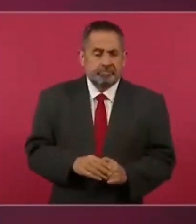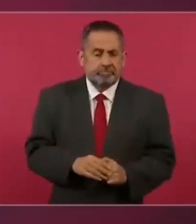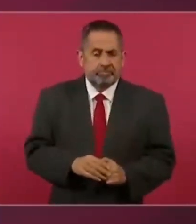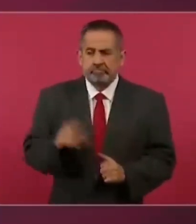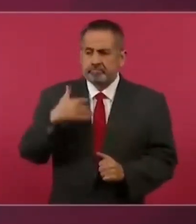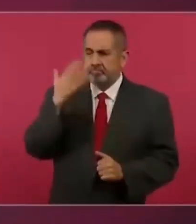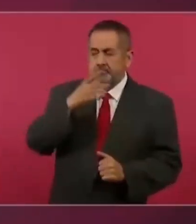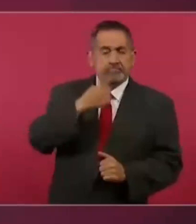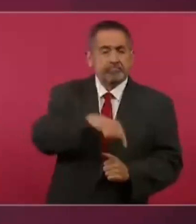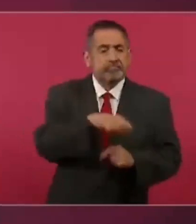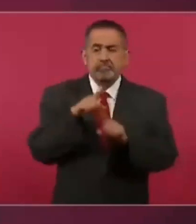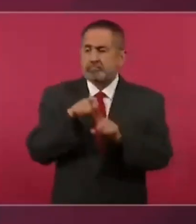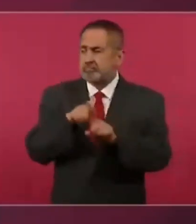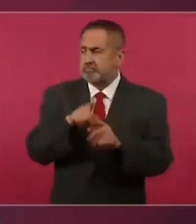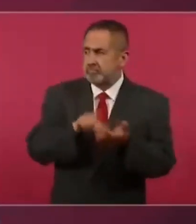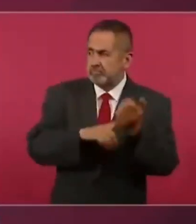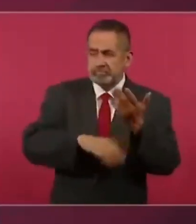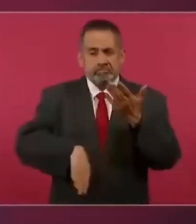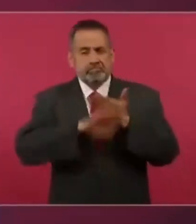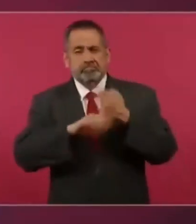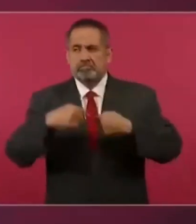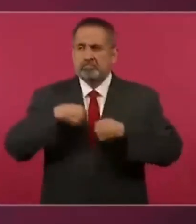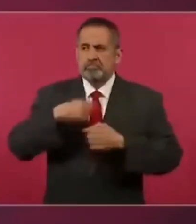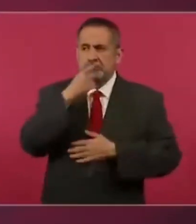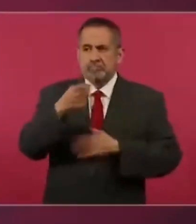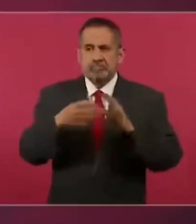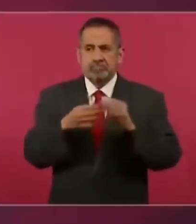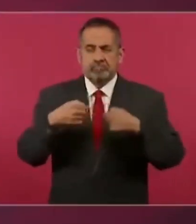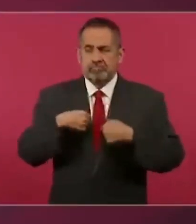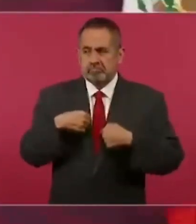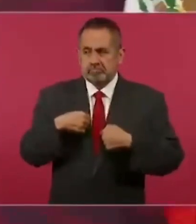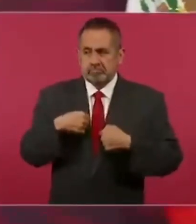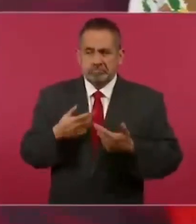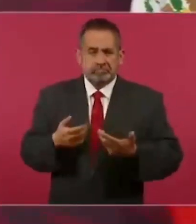Se burlan de mí cuando planteo que